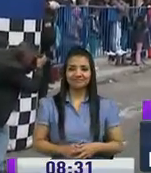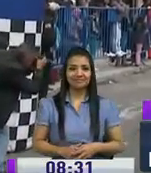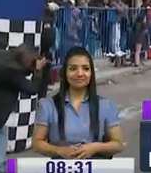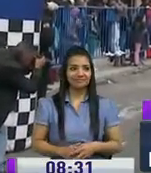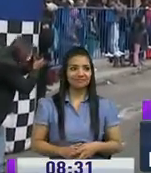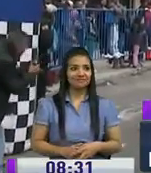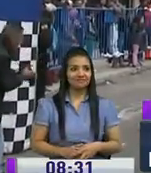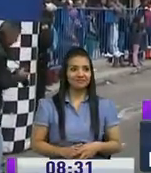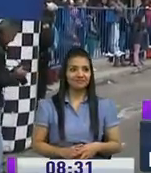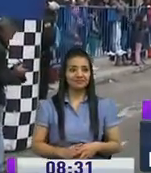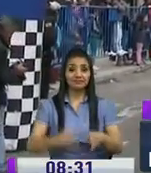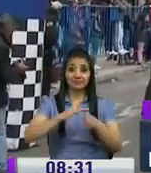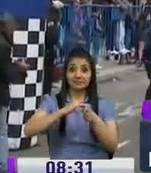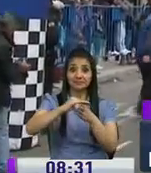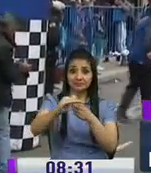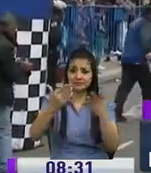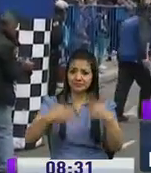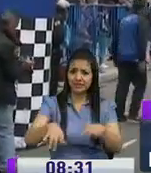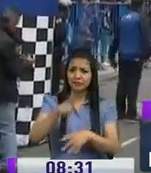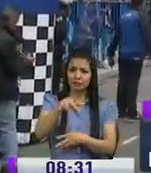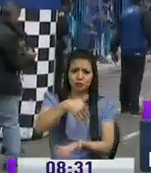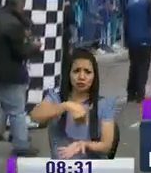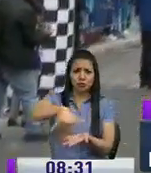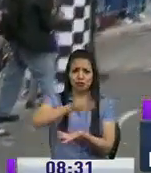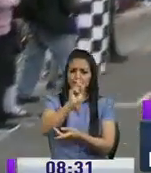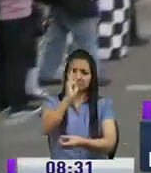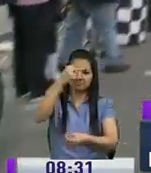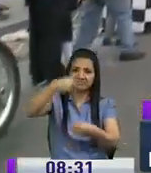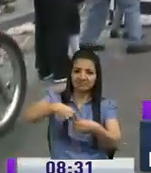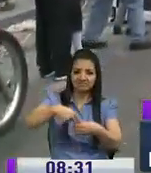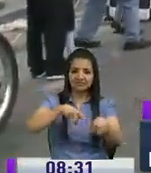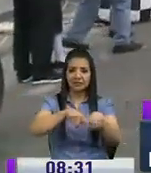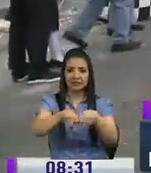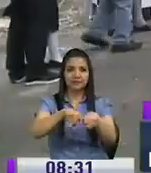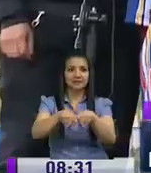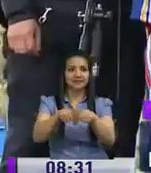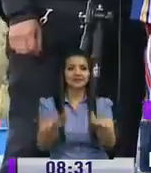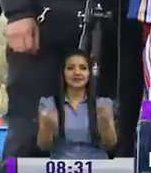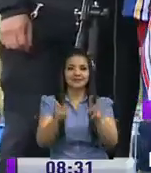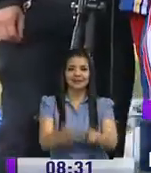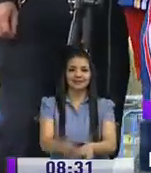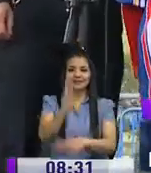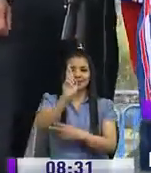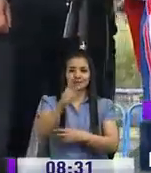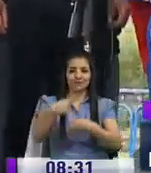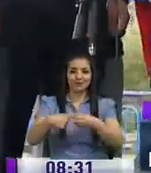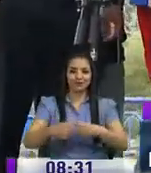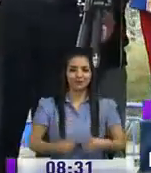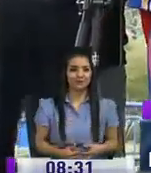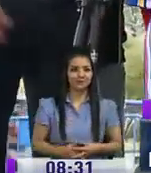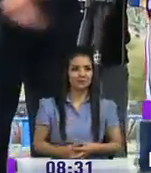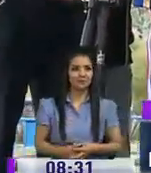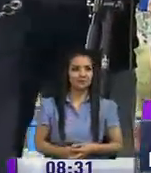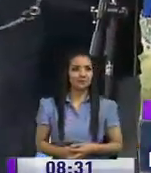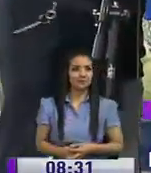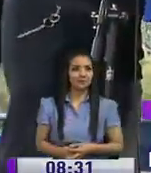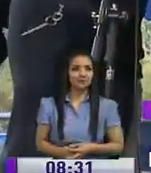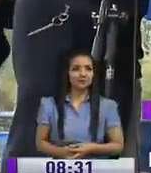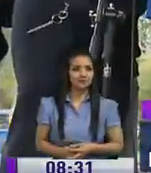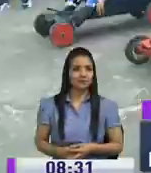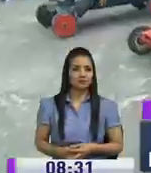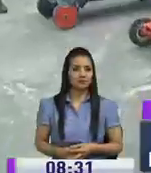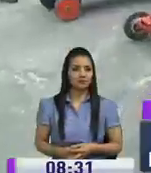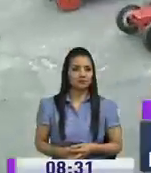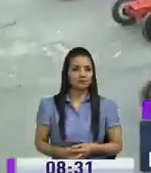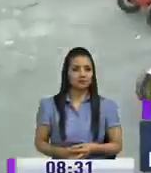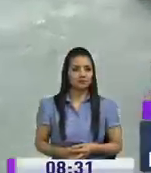Con esta invitación ya hecha, no duden en asistir a estas carreras, que también se realizan en el sur de Quito. Con ese cariño, ve, profesor. Con cámaras de Hernán